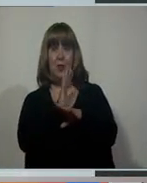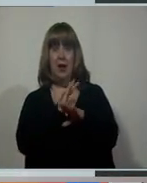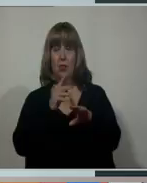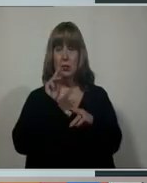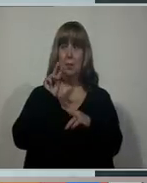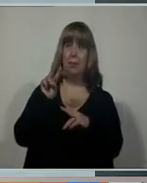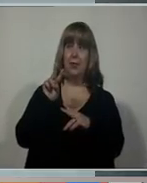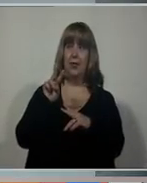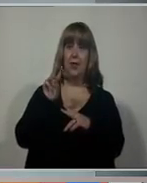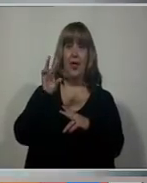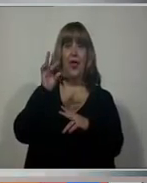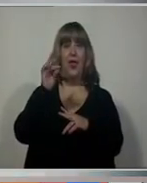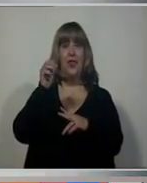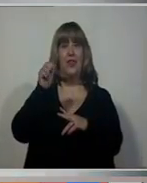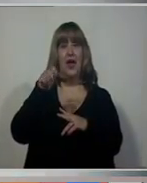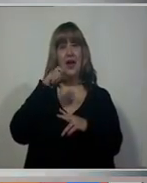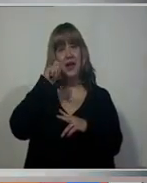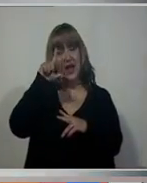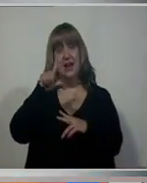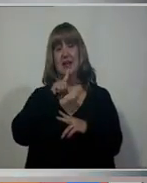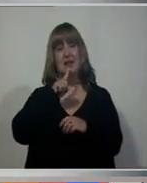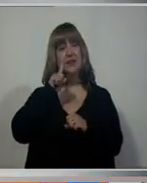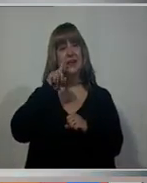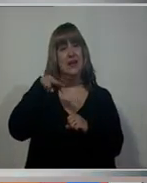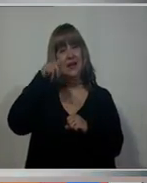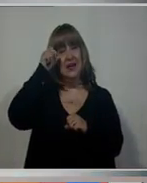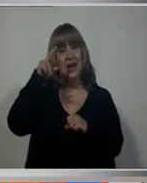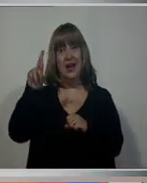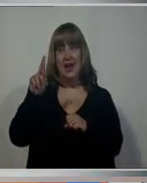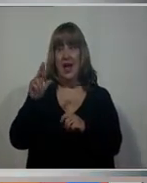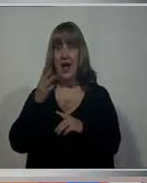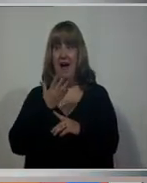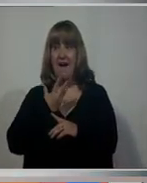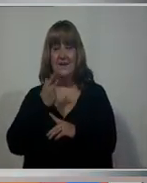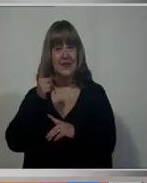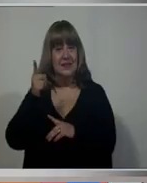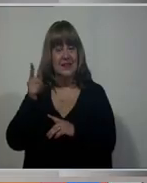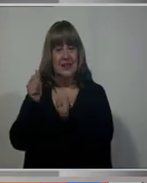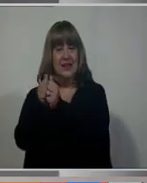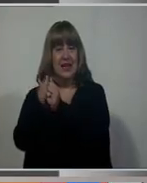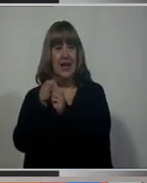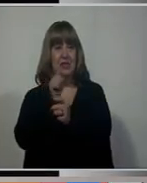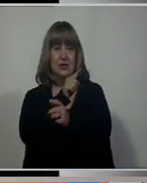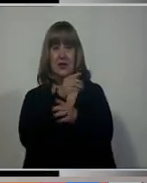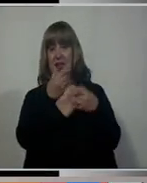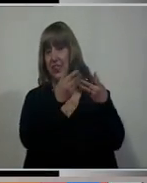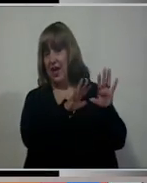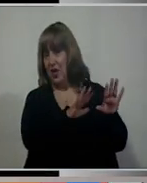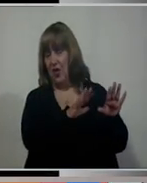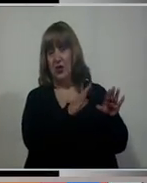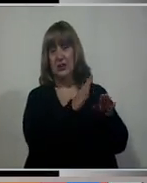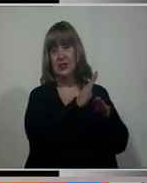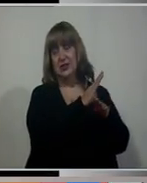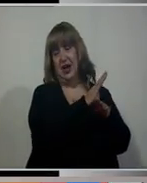se enamora desesperadamente danielle dinero deja al médico cordobés empieza el noviazgo y al poco tiempo se